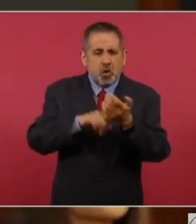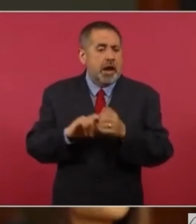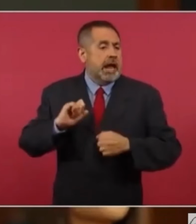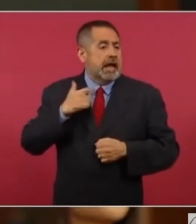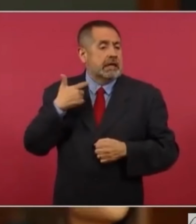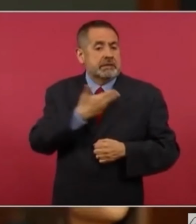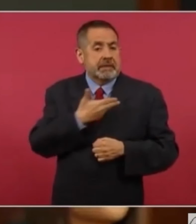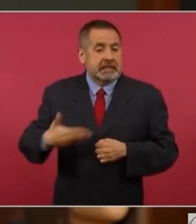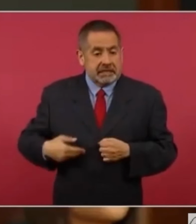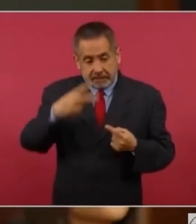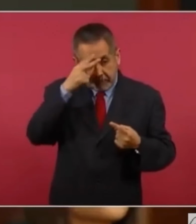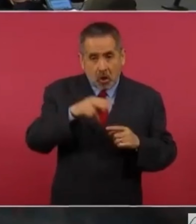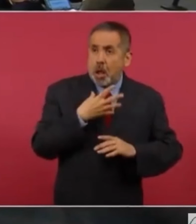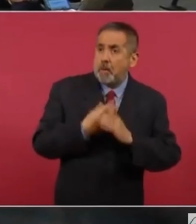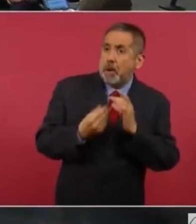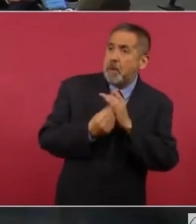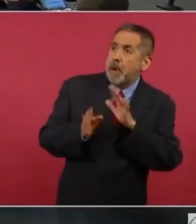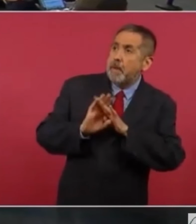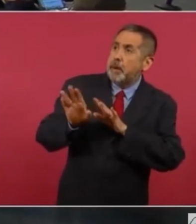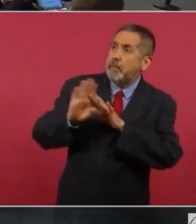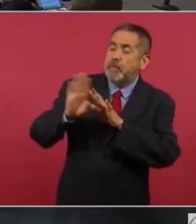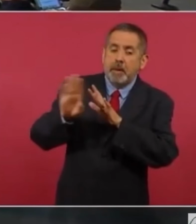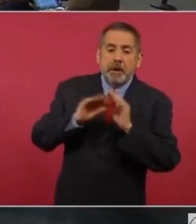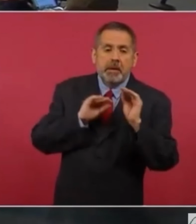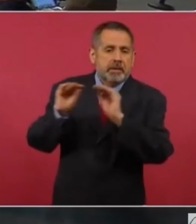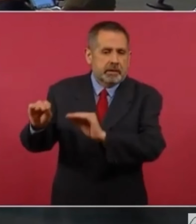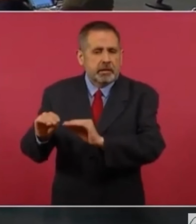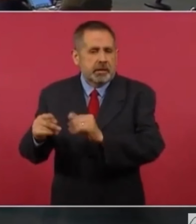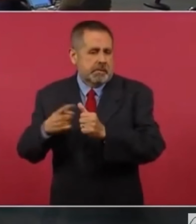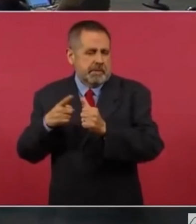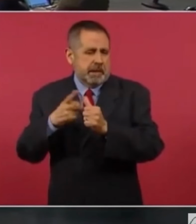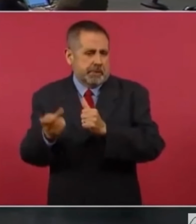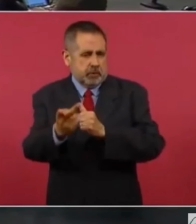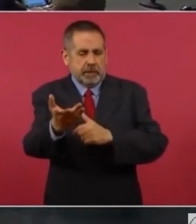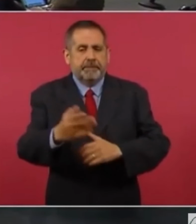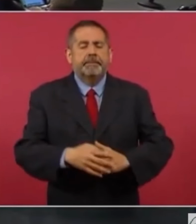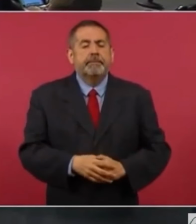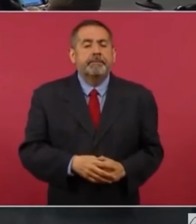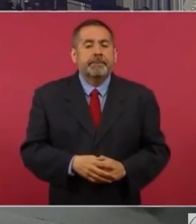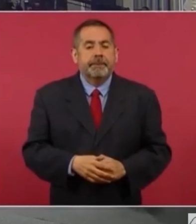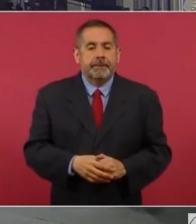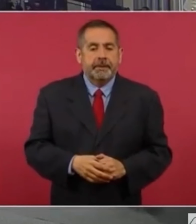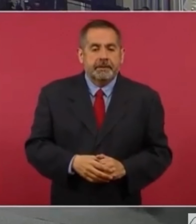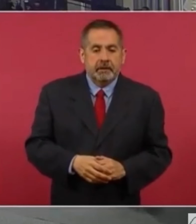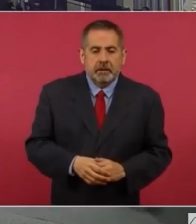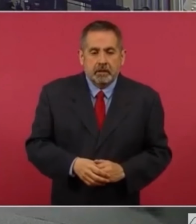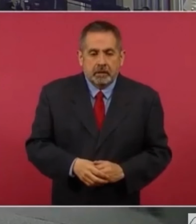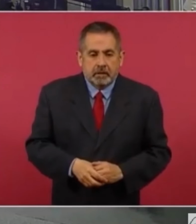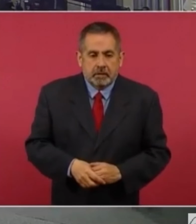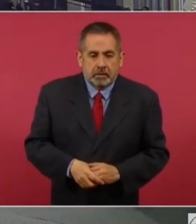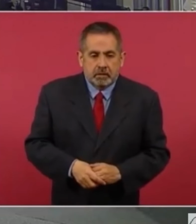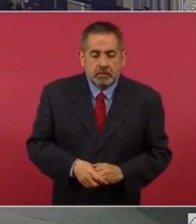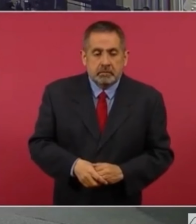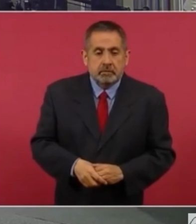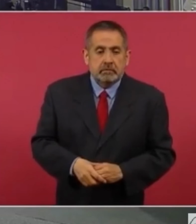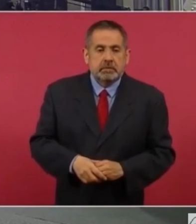exmandatarios acudan a España? Como primer tema, por favor, presidente. Bueno, esto es